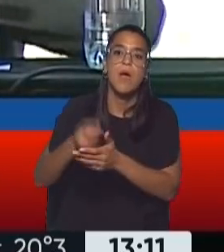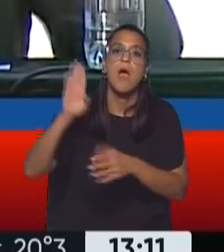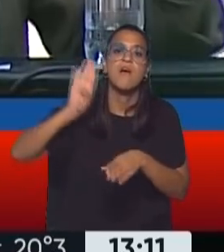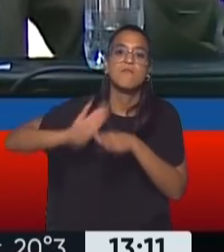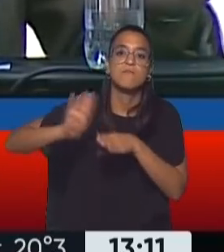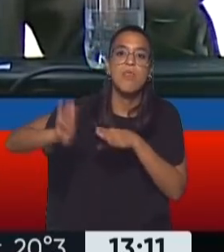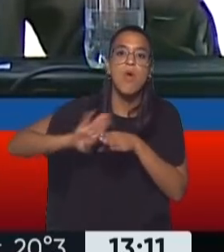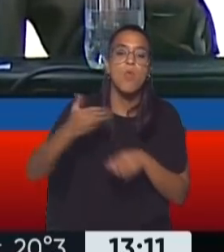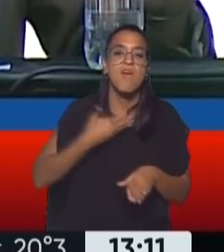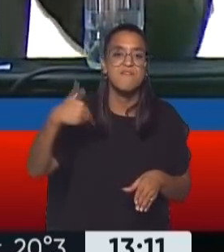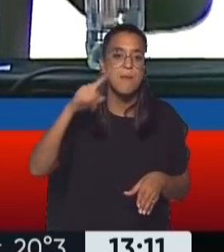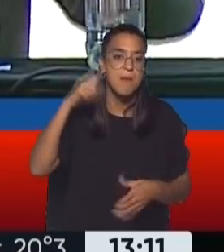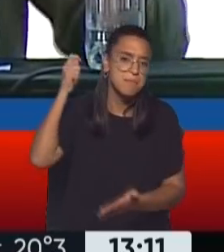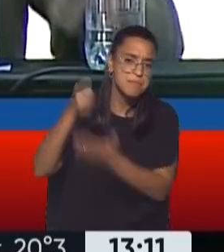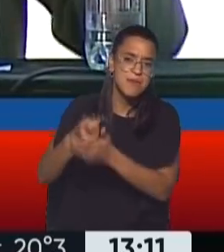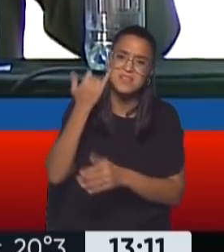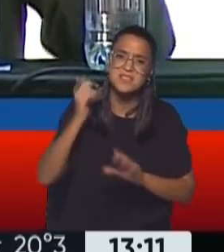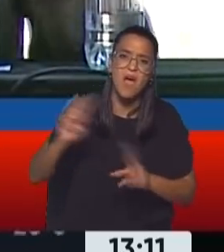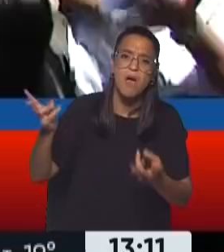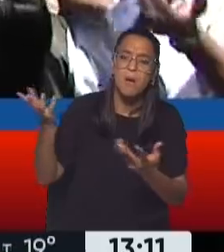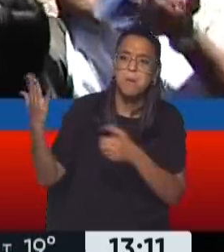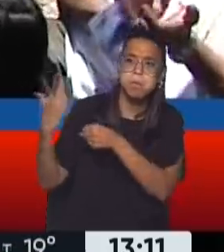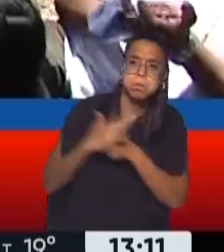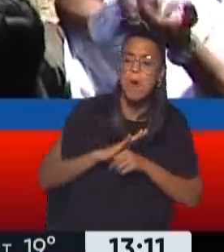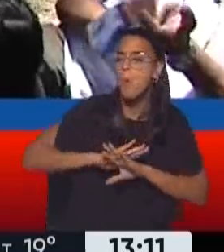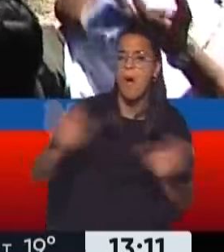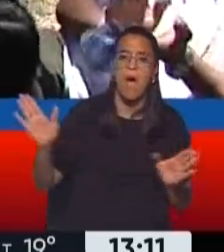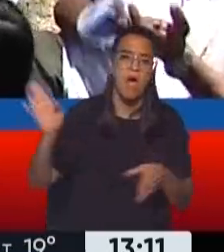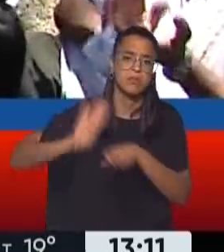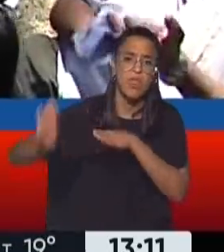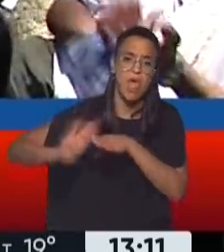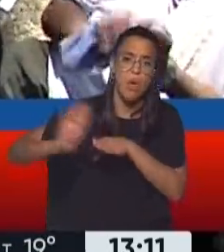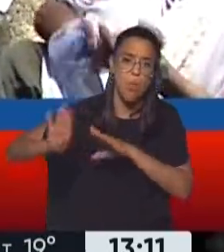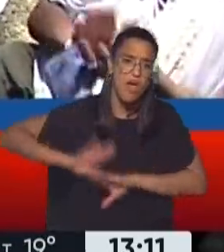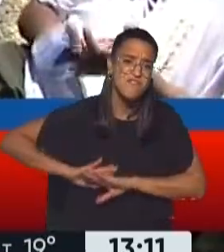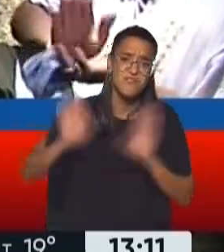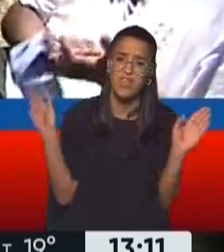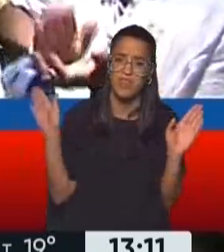nos desprendimos del sometimiento que significaba deberle plata al fondo.